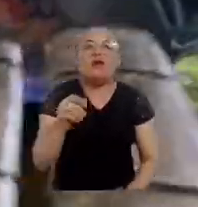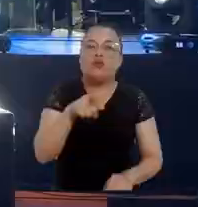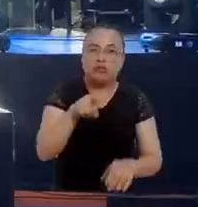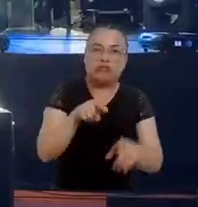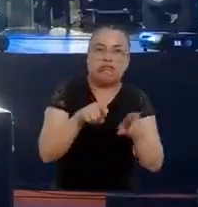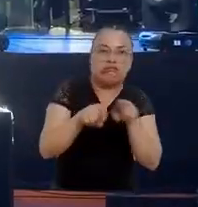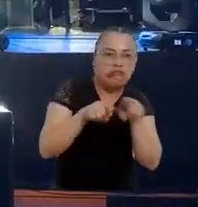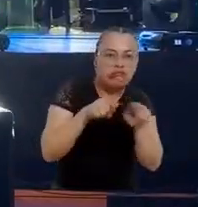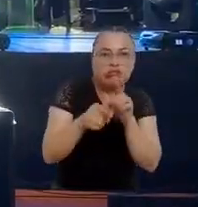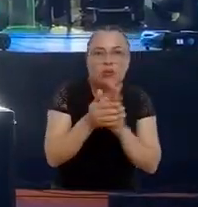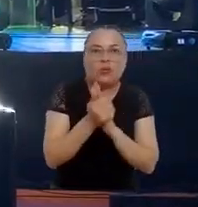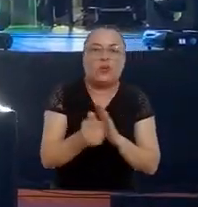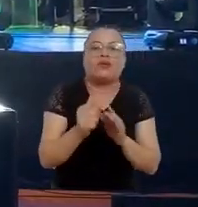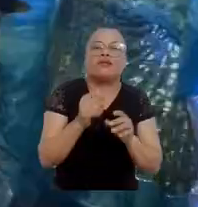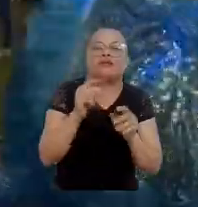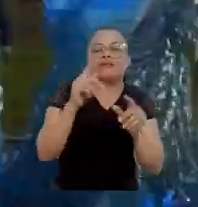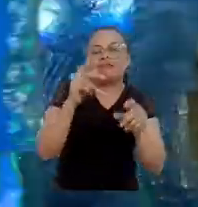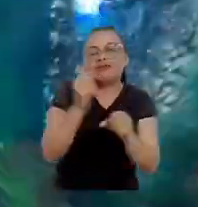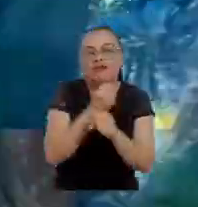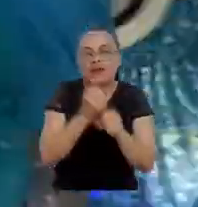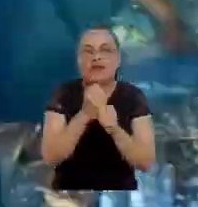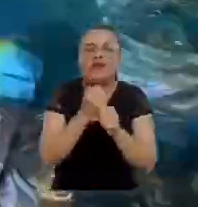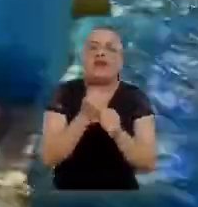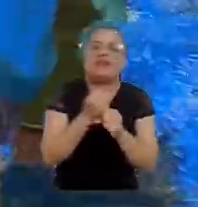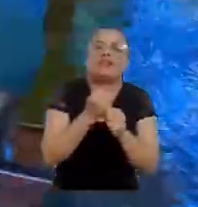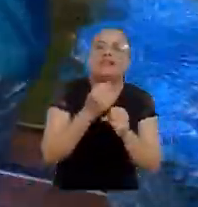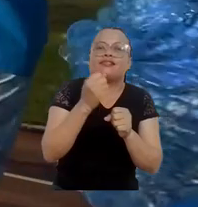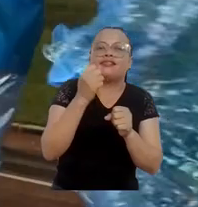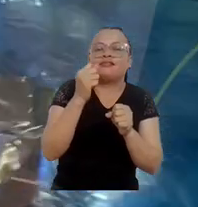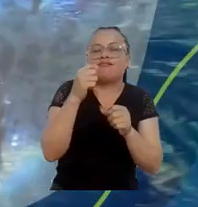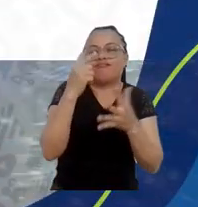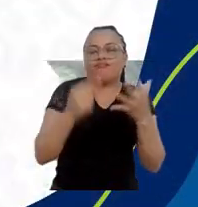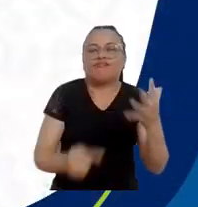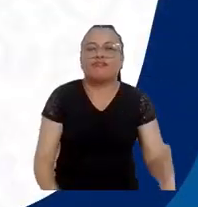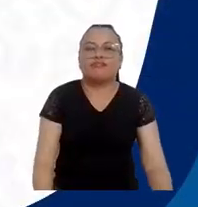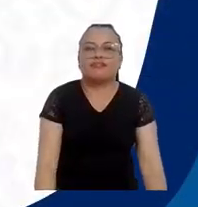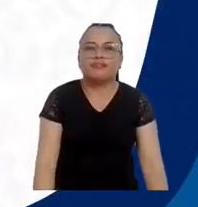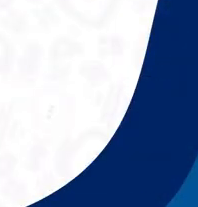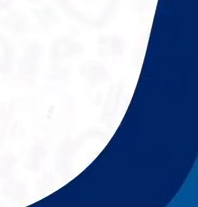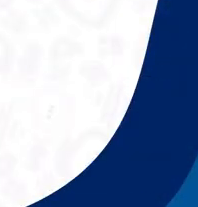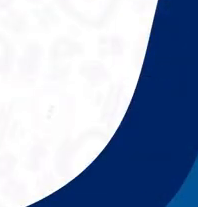masculino, demostrando el nivel competitivo de sus empleados y contratistas.